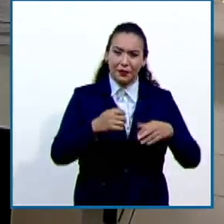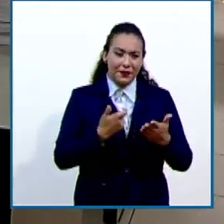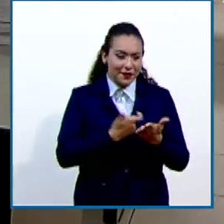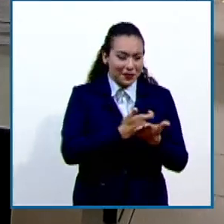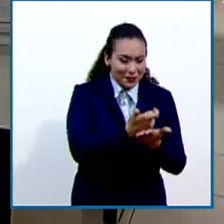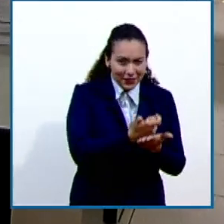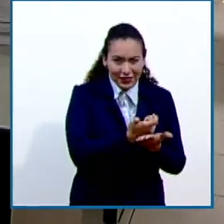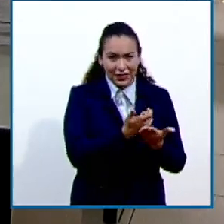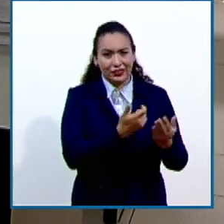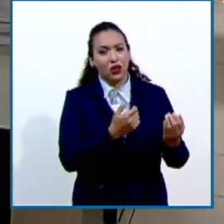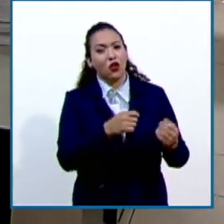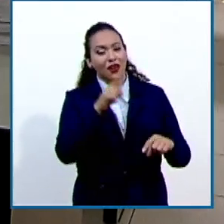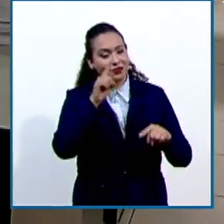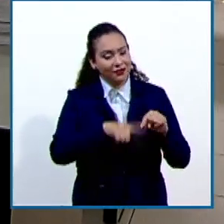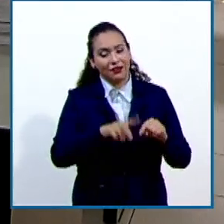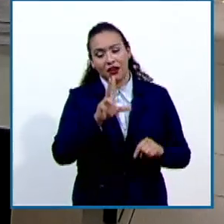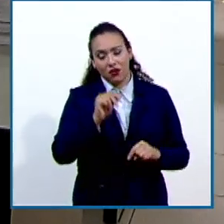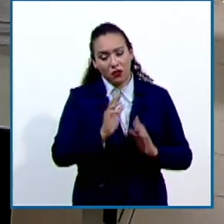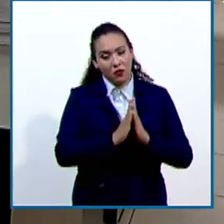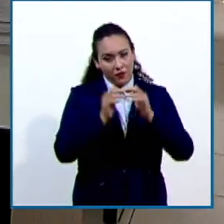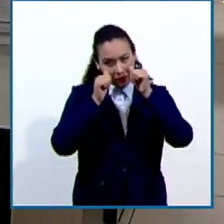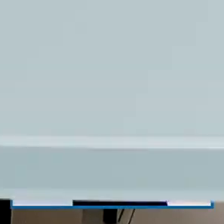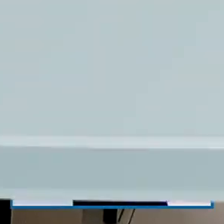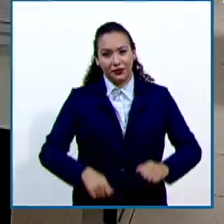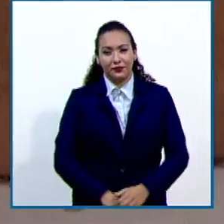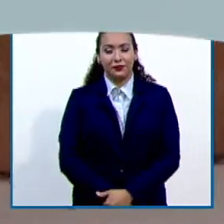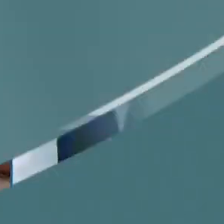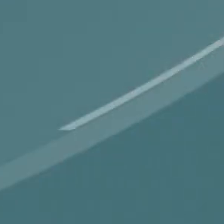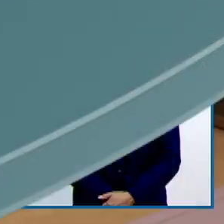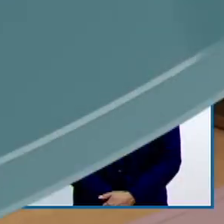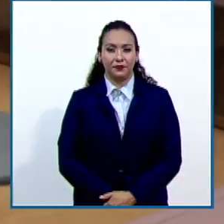con motivo del recorte presupuestal.